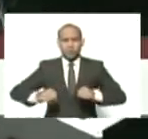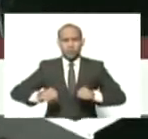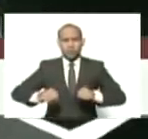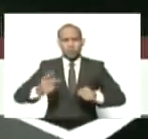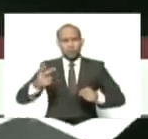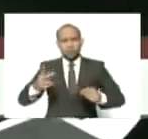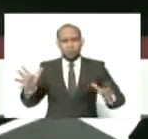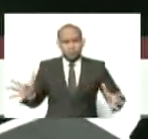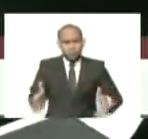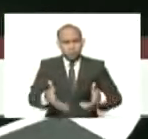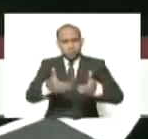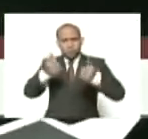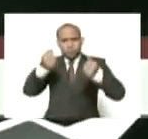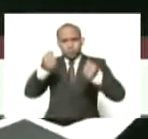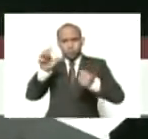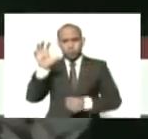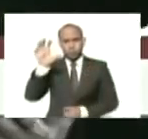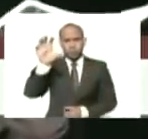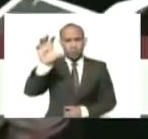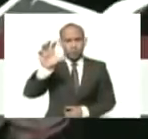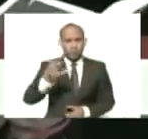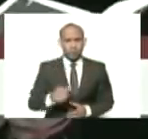la recuperación del país.